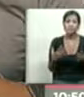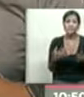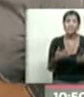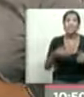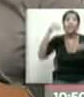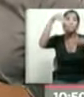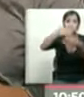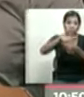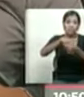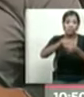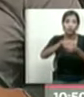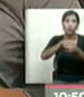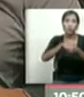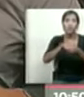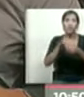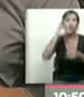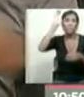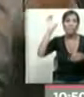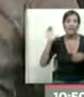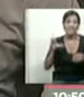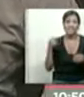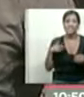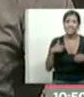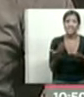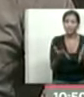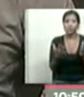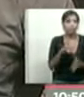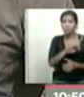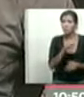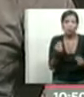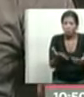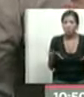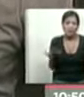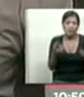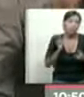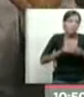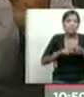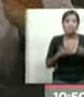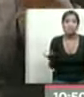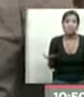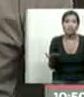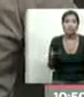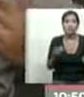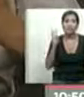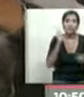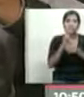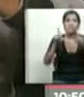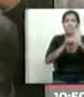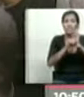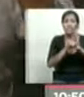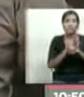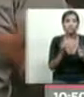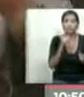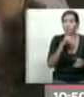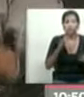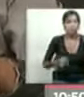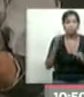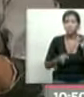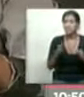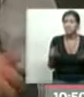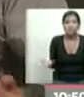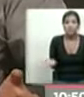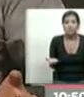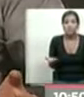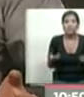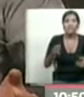tenían que lograr, no los puede. Países que tenían que lograr, no lo lograron. O sea, es ilegal, es antijurídico en el ámbito inclusive